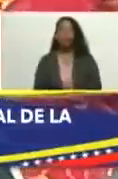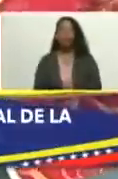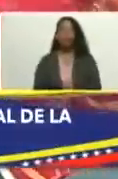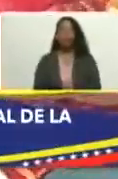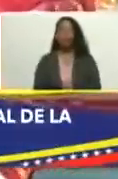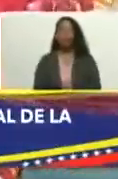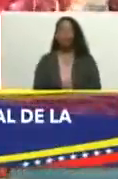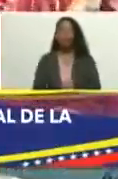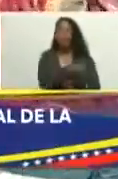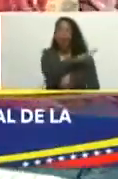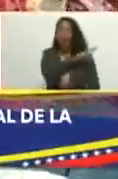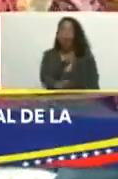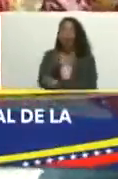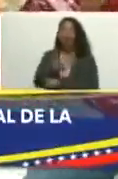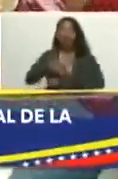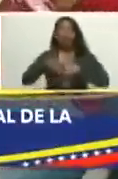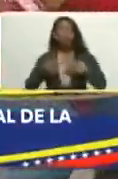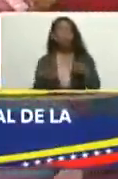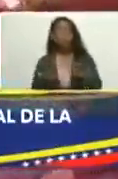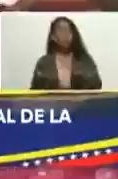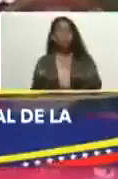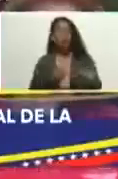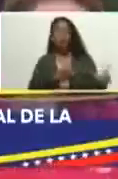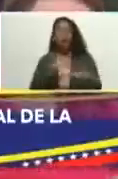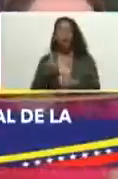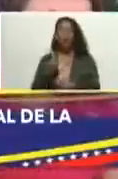La orden está dada.